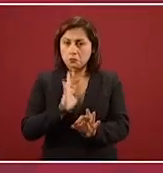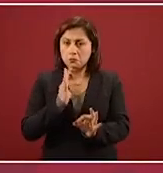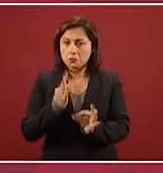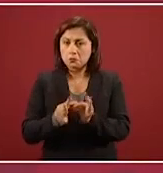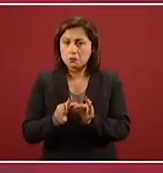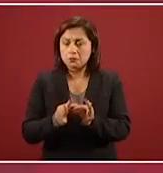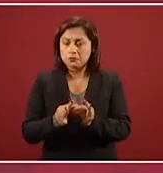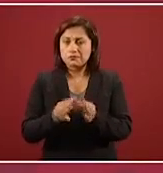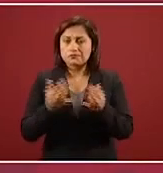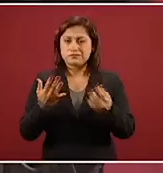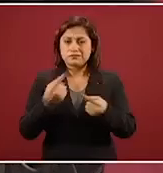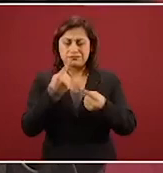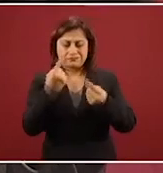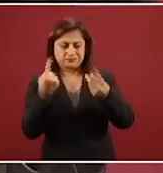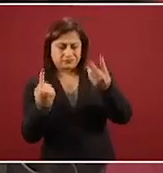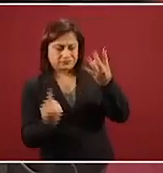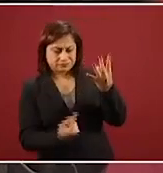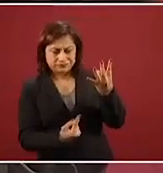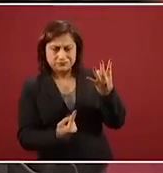En fin, ya es distinto.